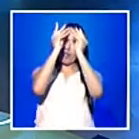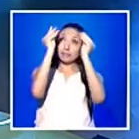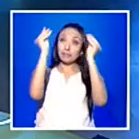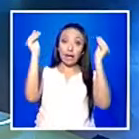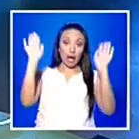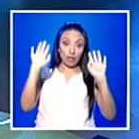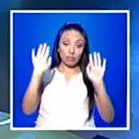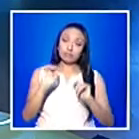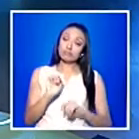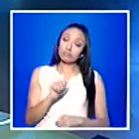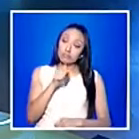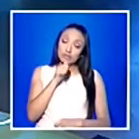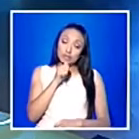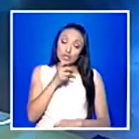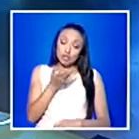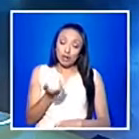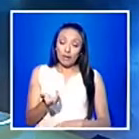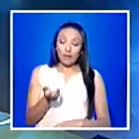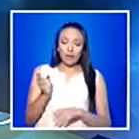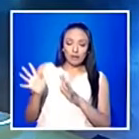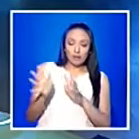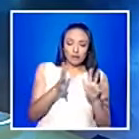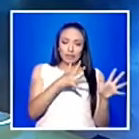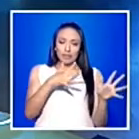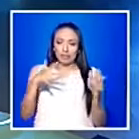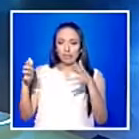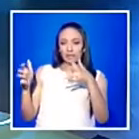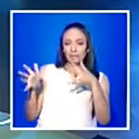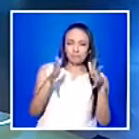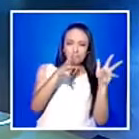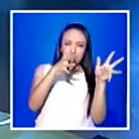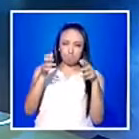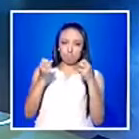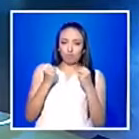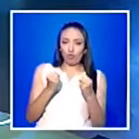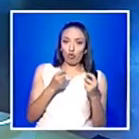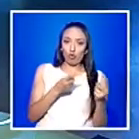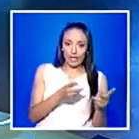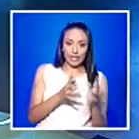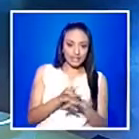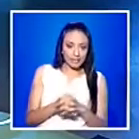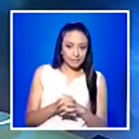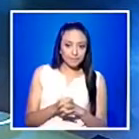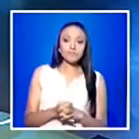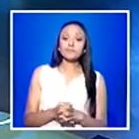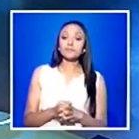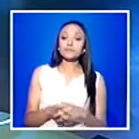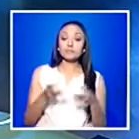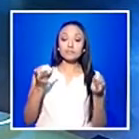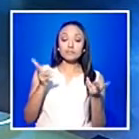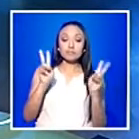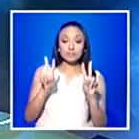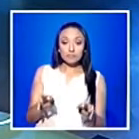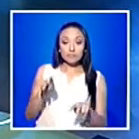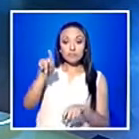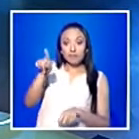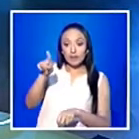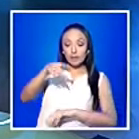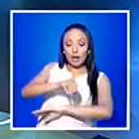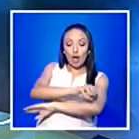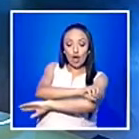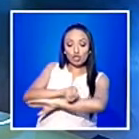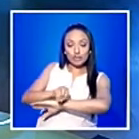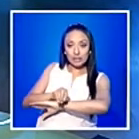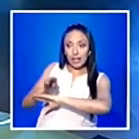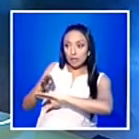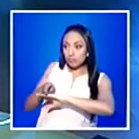estamos en este fenómeno de intensos vientos en distintos puntos de la sierra. Bueno, y también le recordamos que ya empieza el contraflujo en la avenida Mariscal Sucre, en el